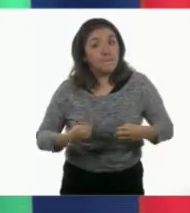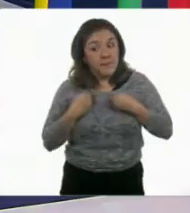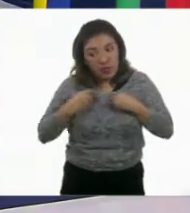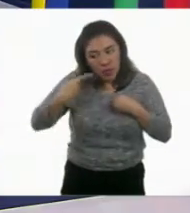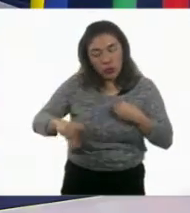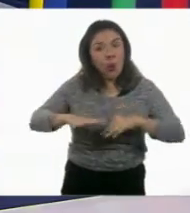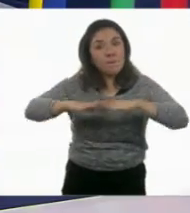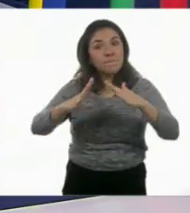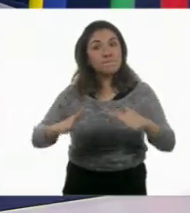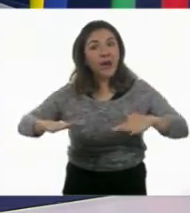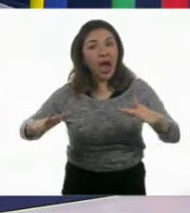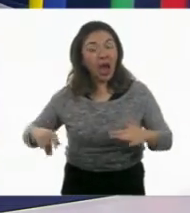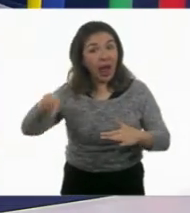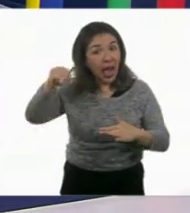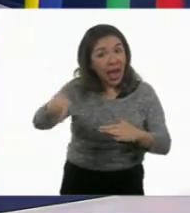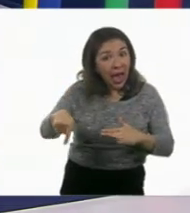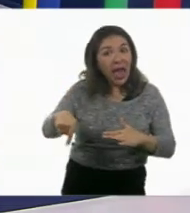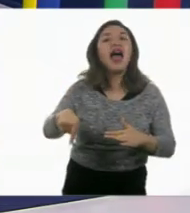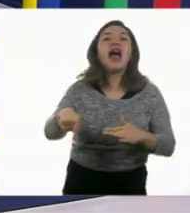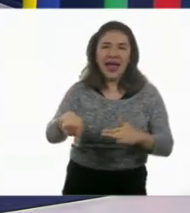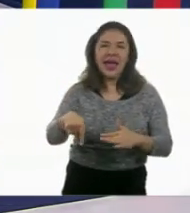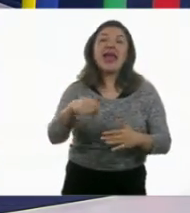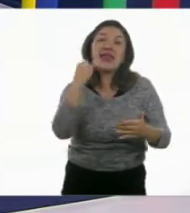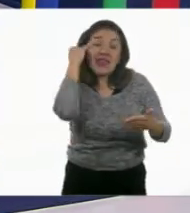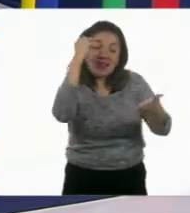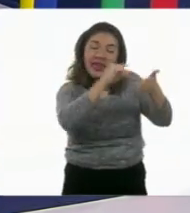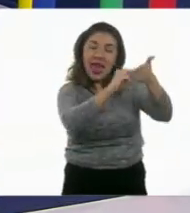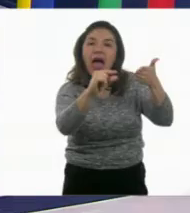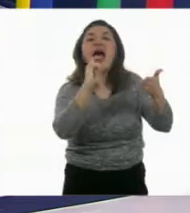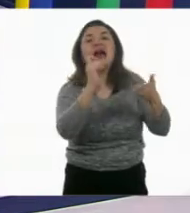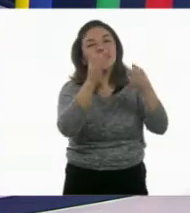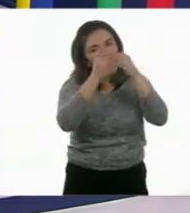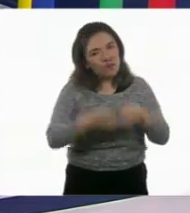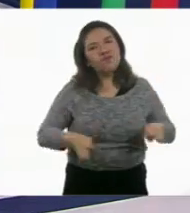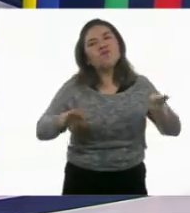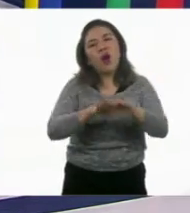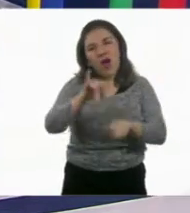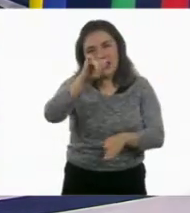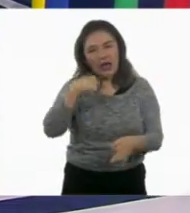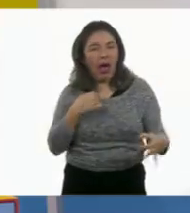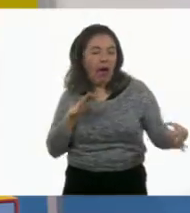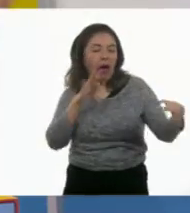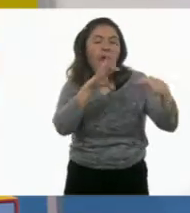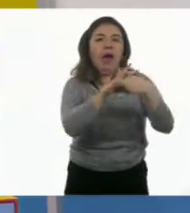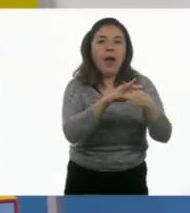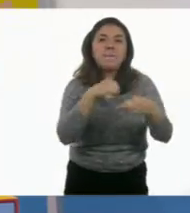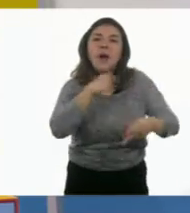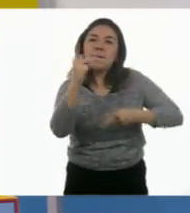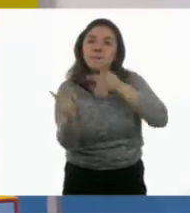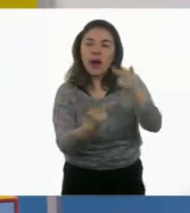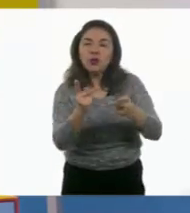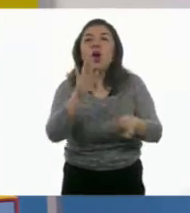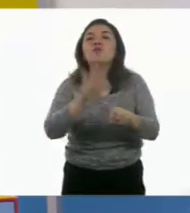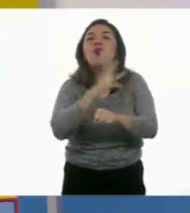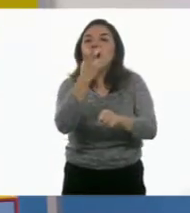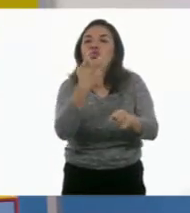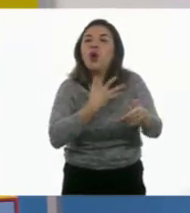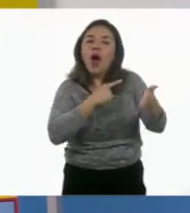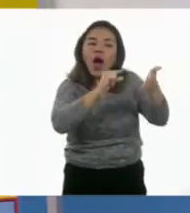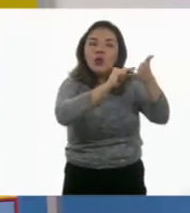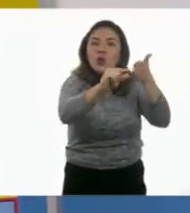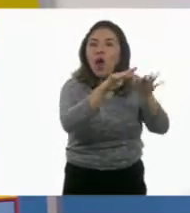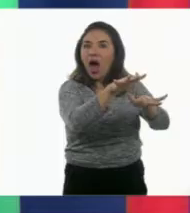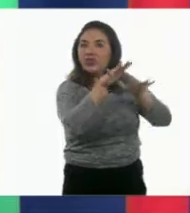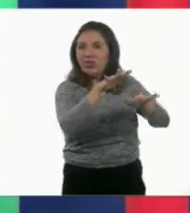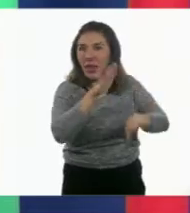mar. Esa sí es una idea principal. Ah, claro, entonces es por eso que está subrayada.